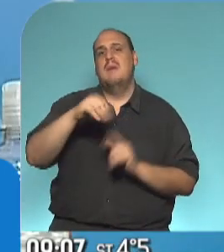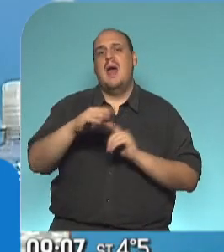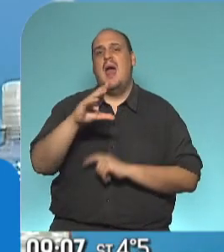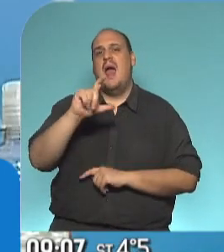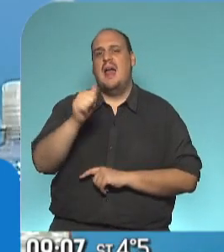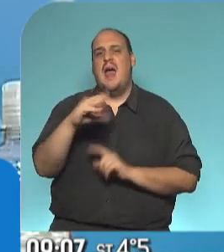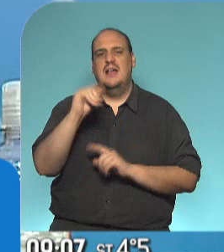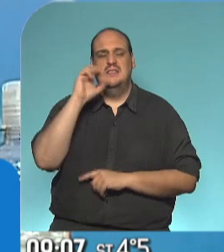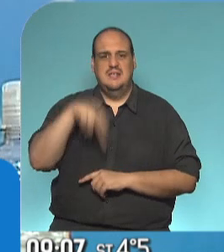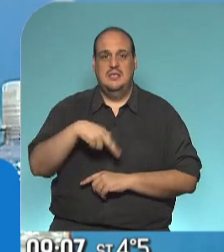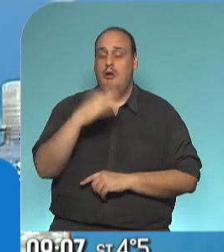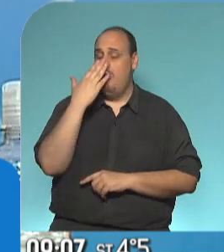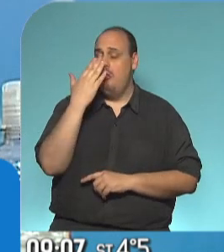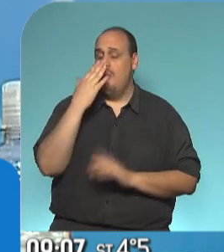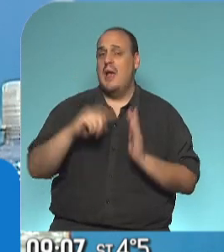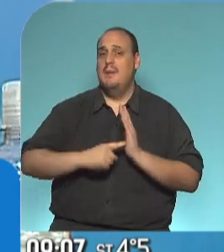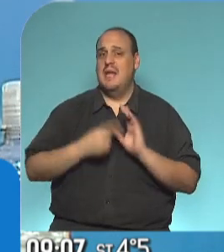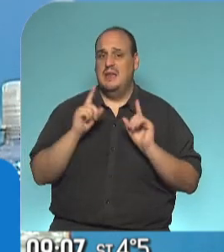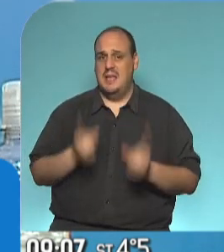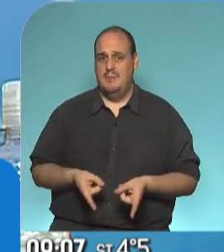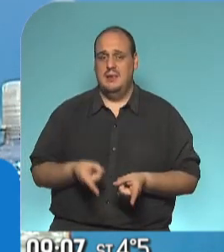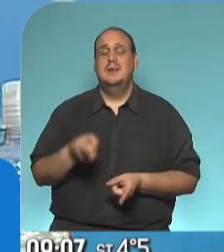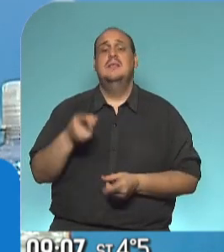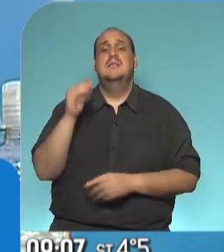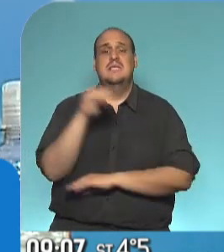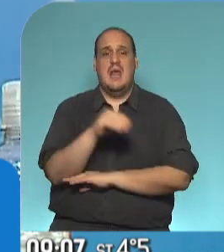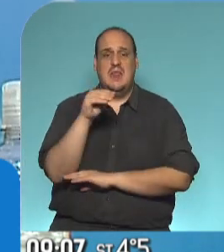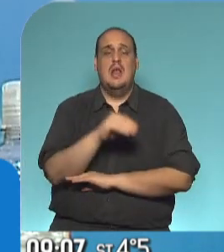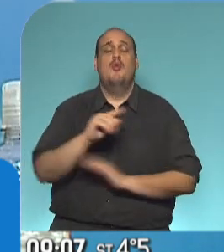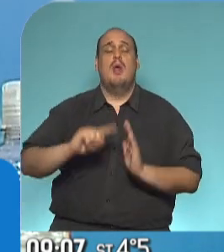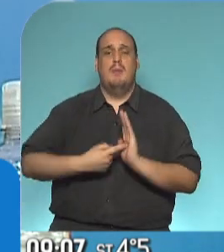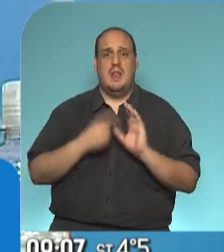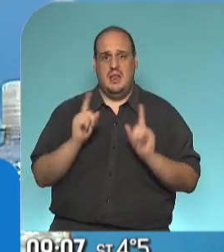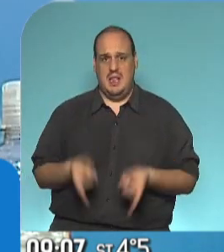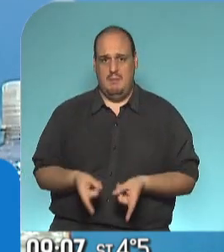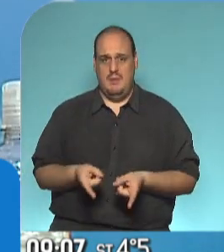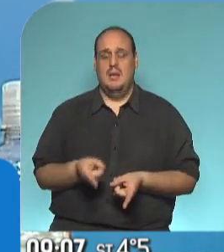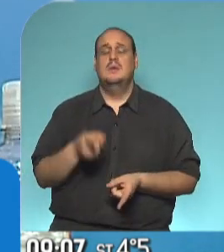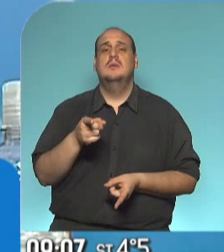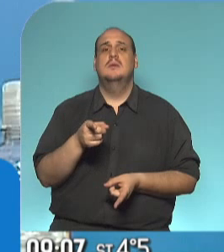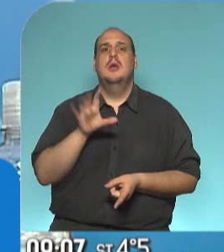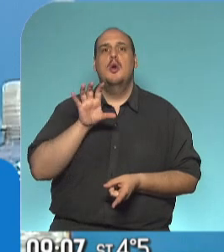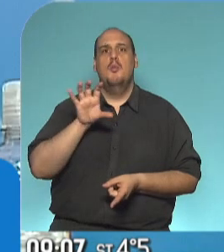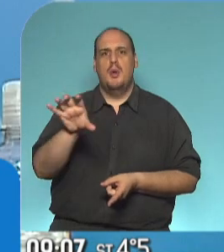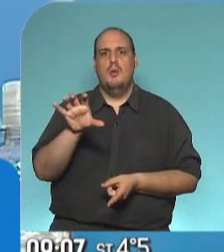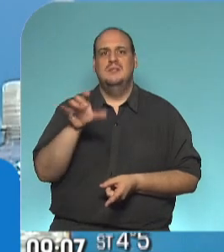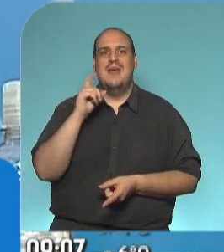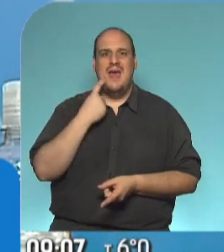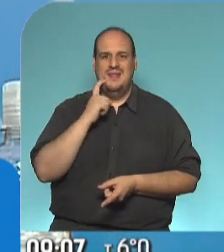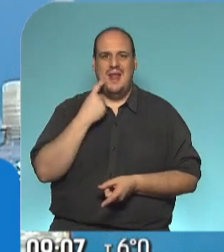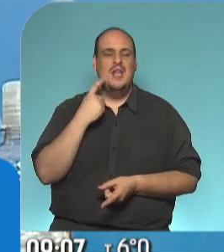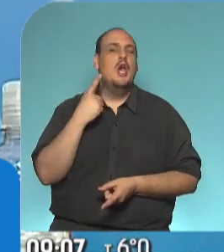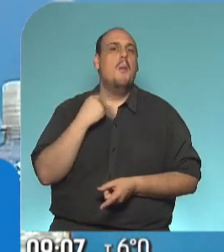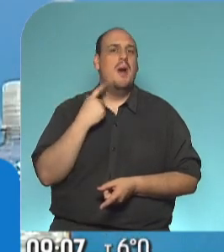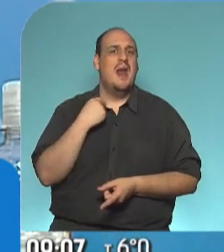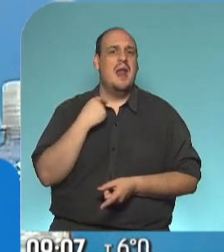en la capital de Córdoba, en la capital de Santa Cruz, en Río Gallegos, en la capital de la provincia de Entre Ríos, Paraná,